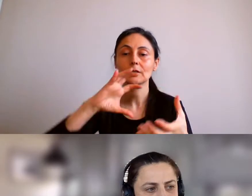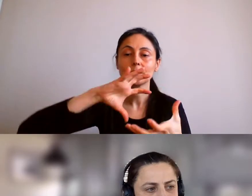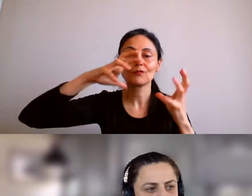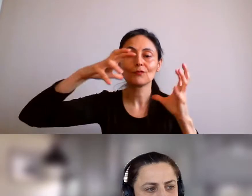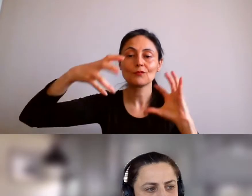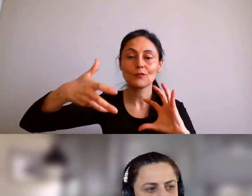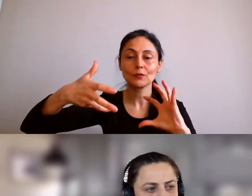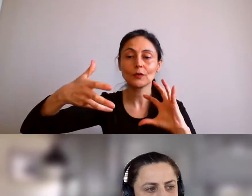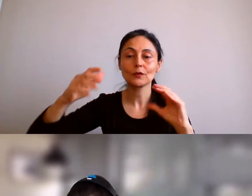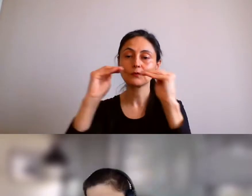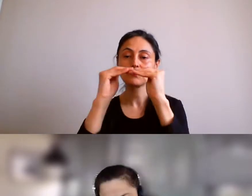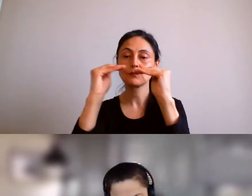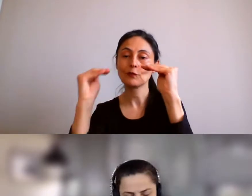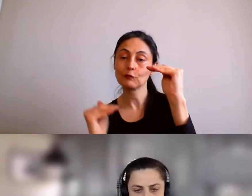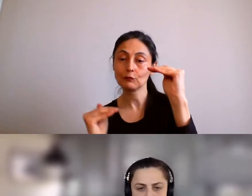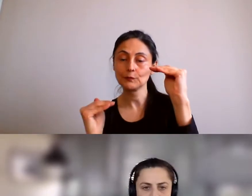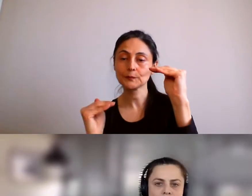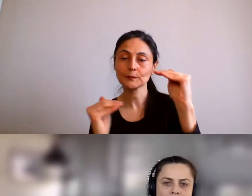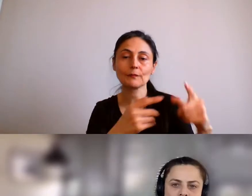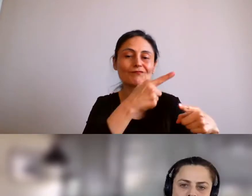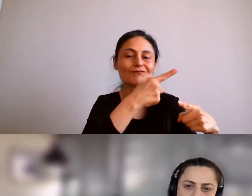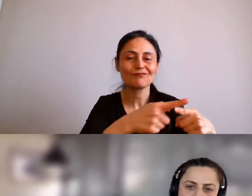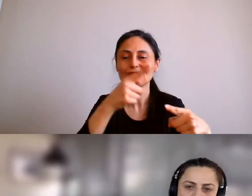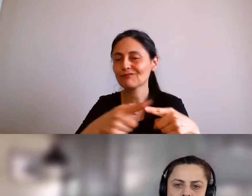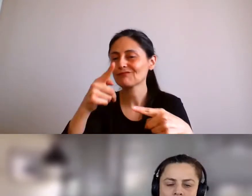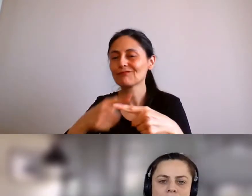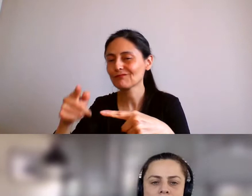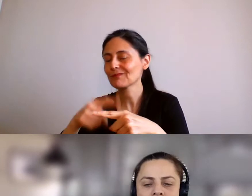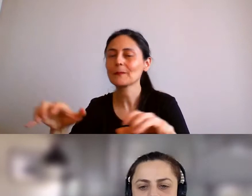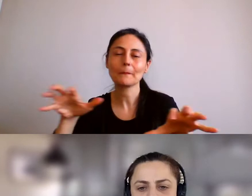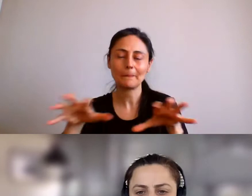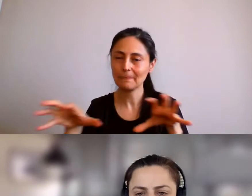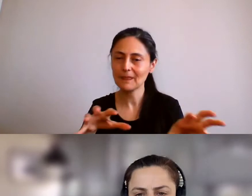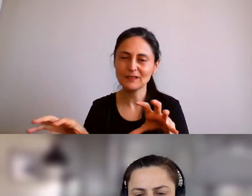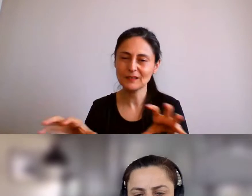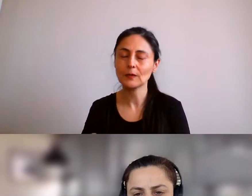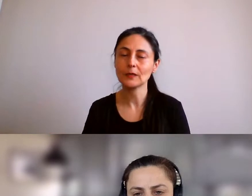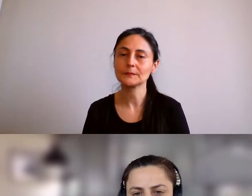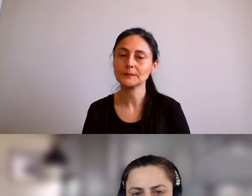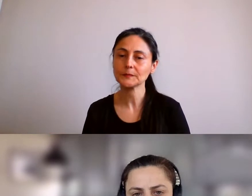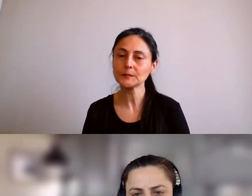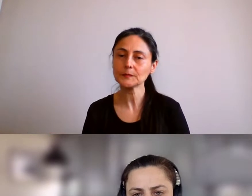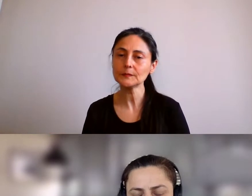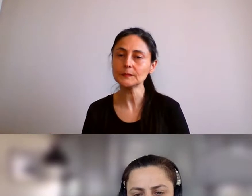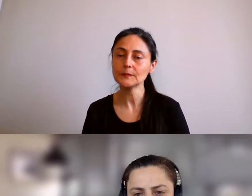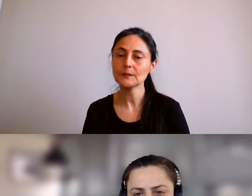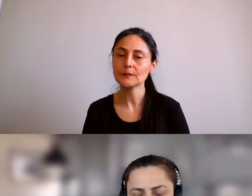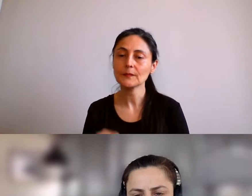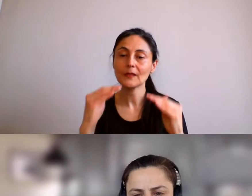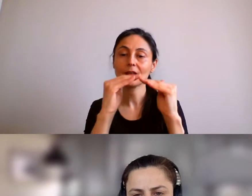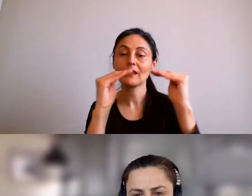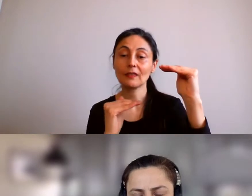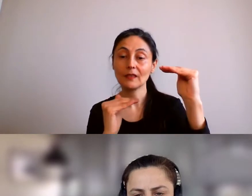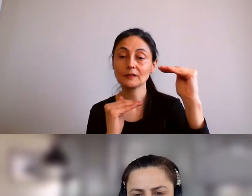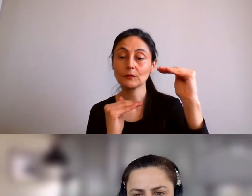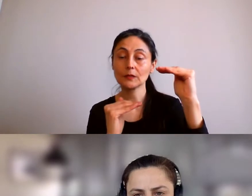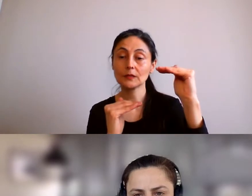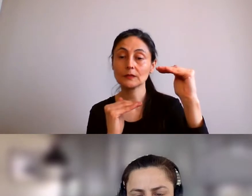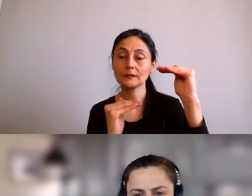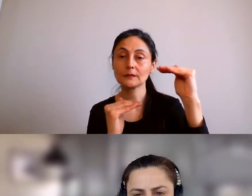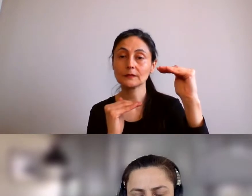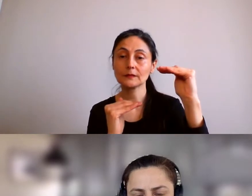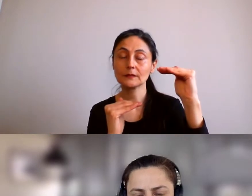espacio desigual en muchos sentidos, desigual de hecho uno se sentía en desigualdad incluso